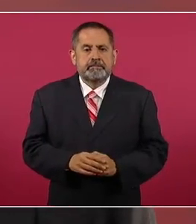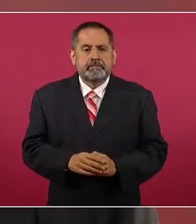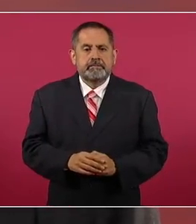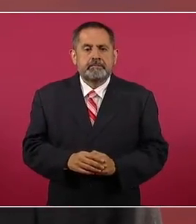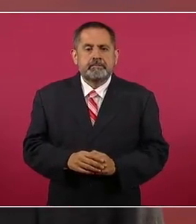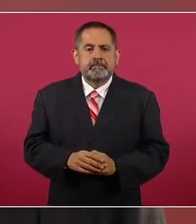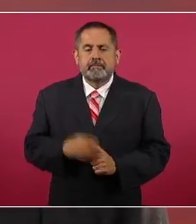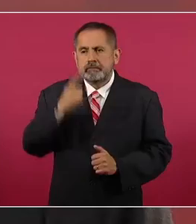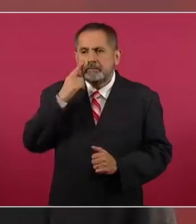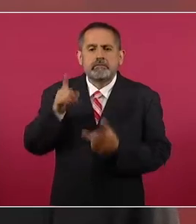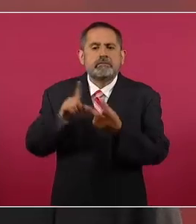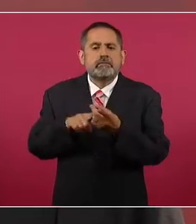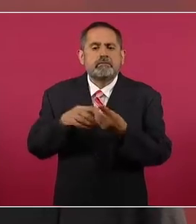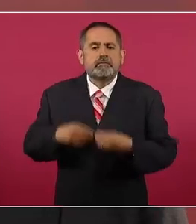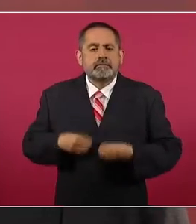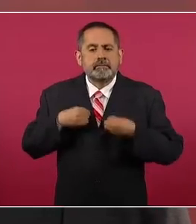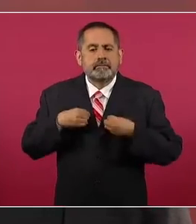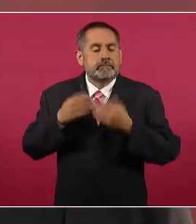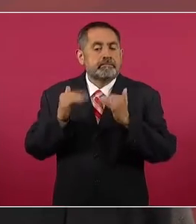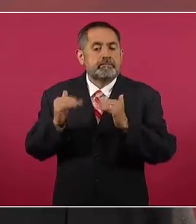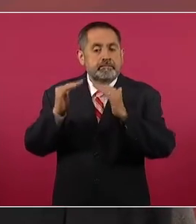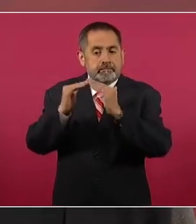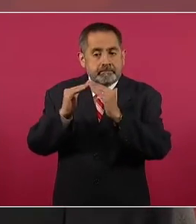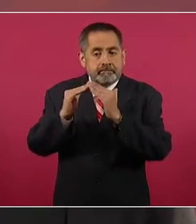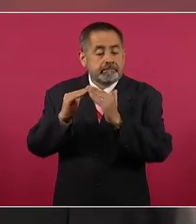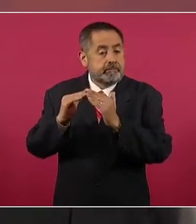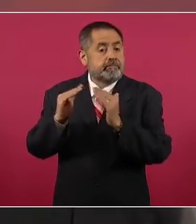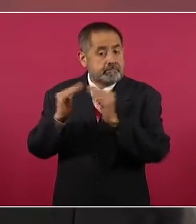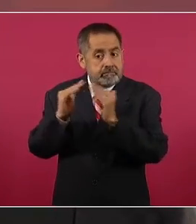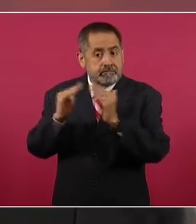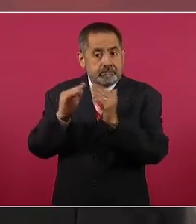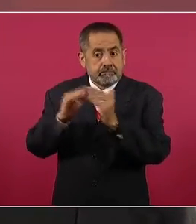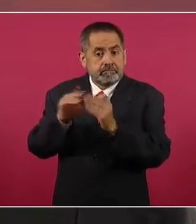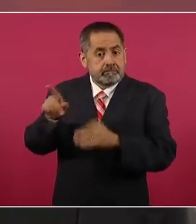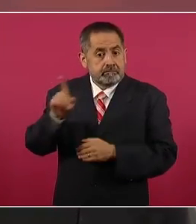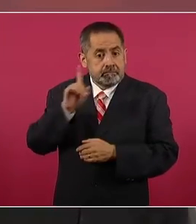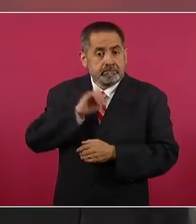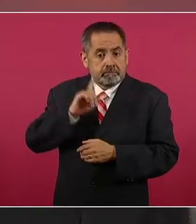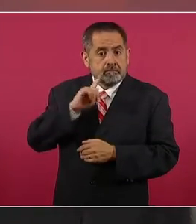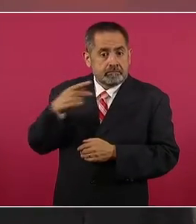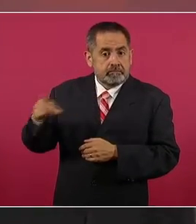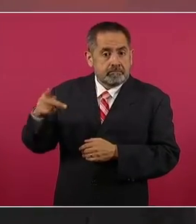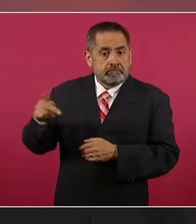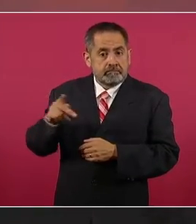vieran dónde vive la maestra, su casa.